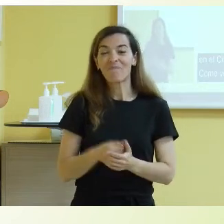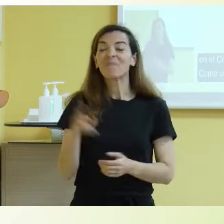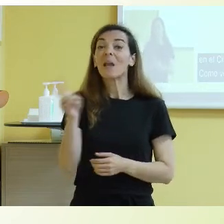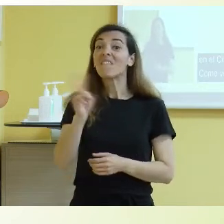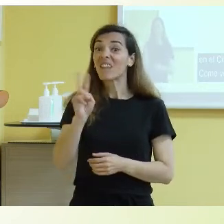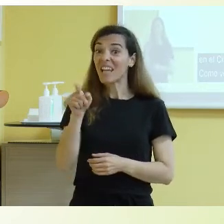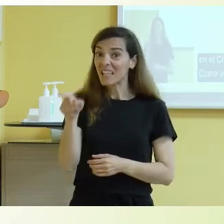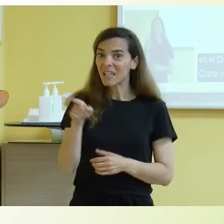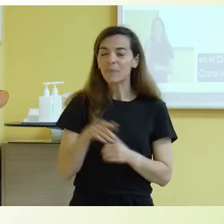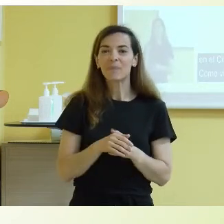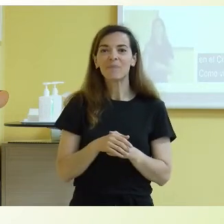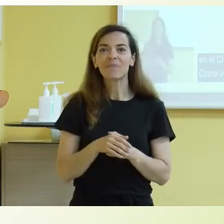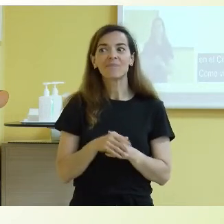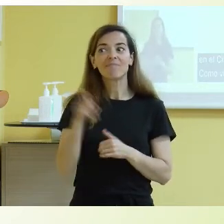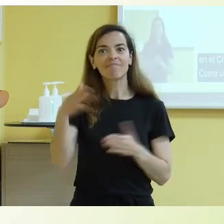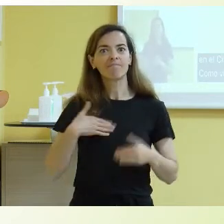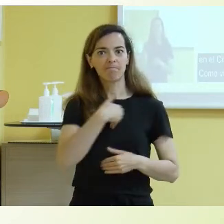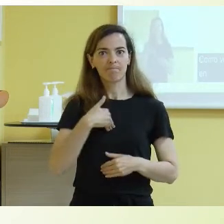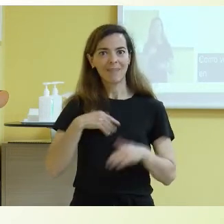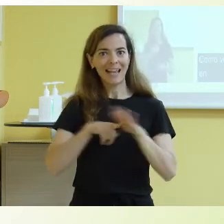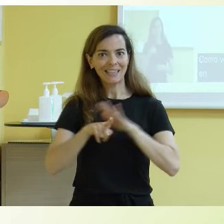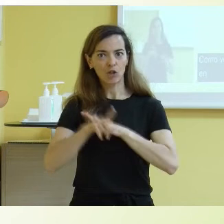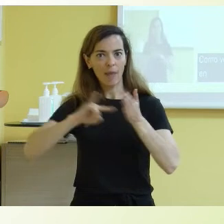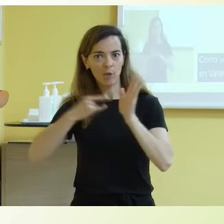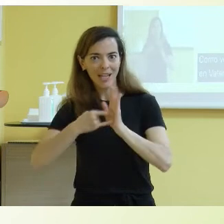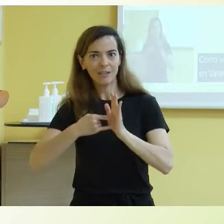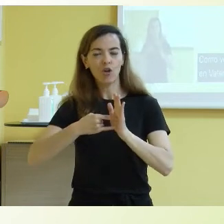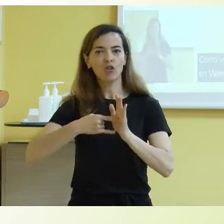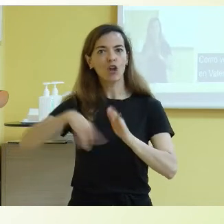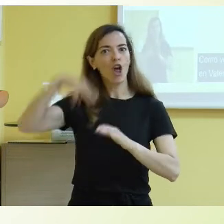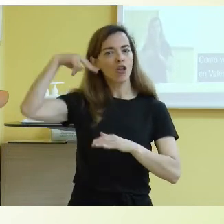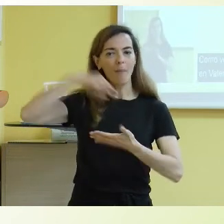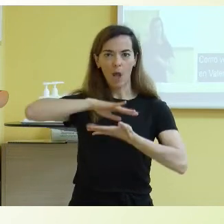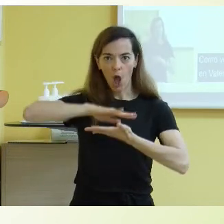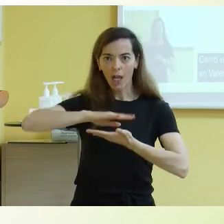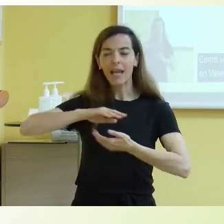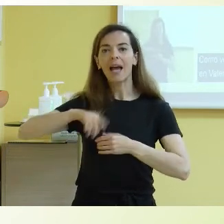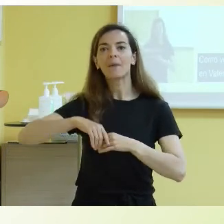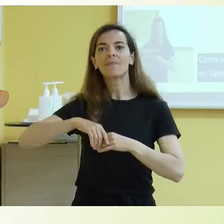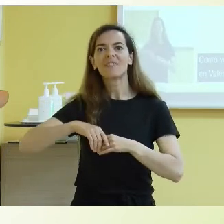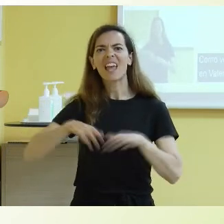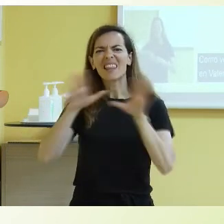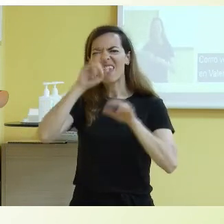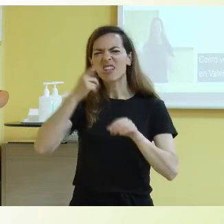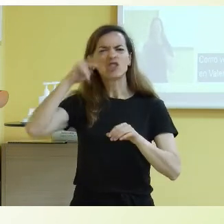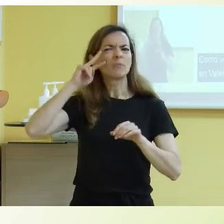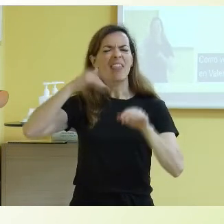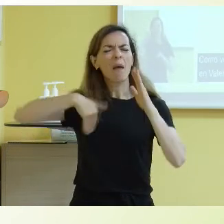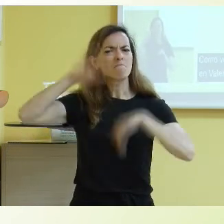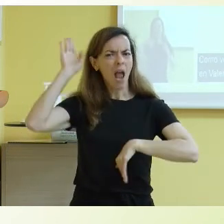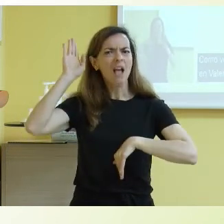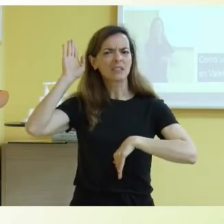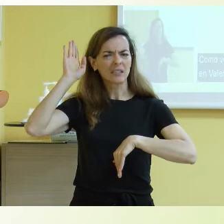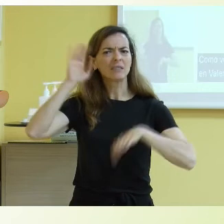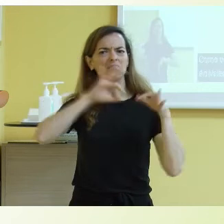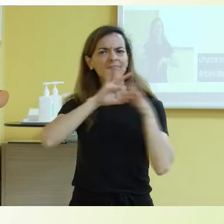Virginia, además de gestora de proyectos, es doctora en biología, tiene más de 10 años de experiencia también